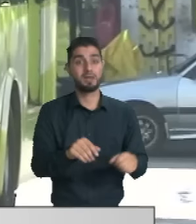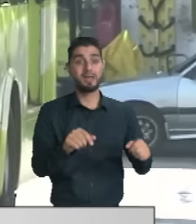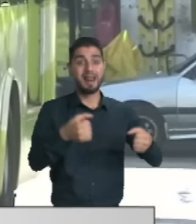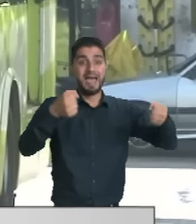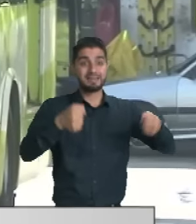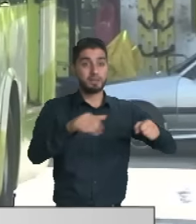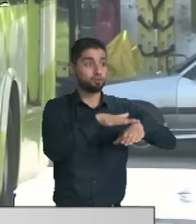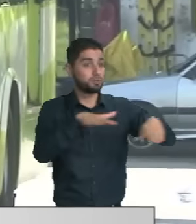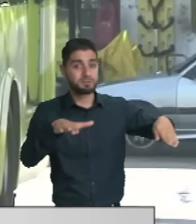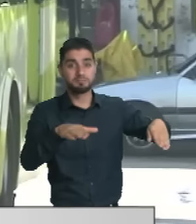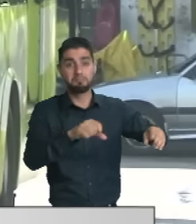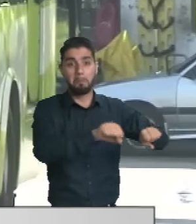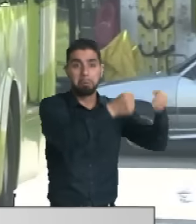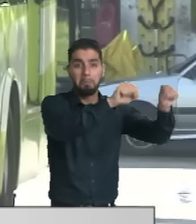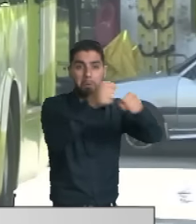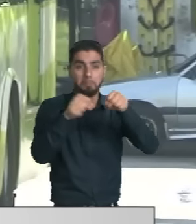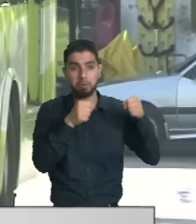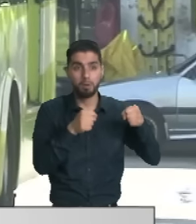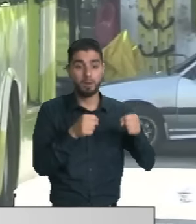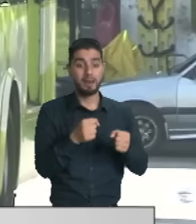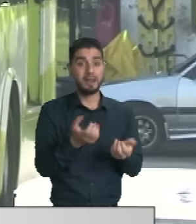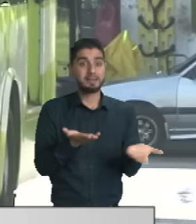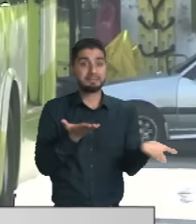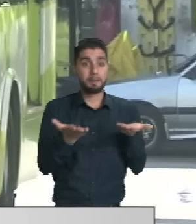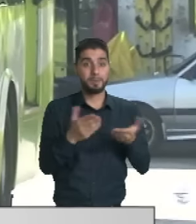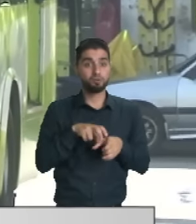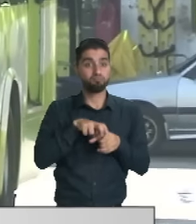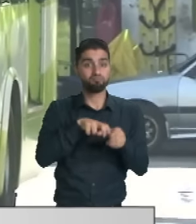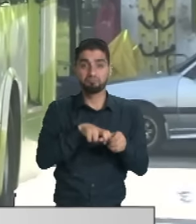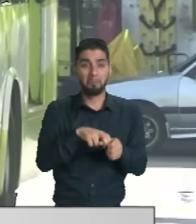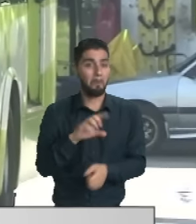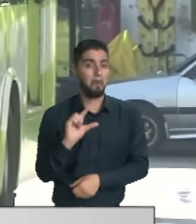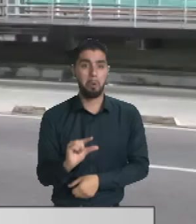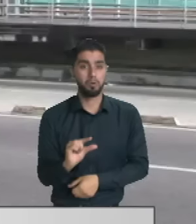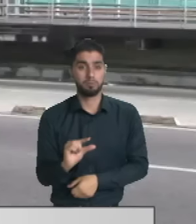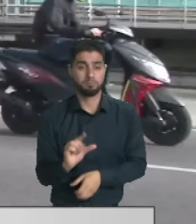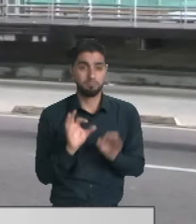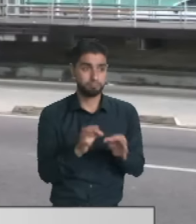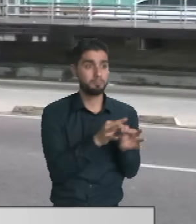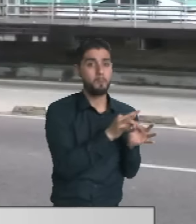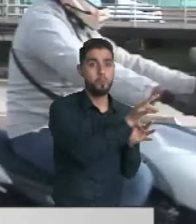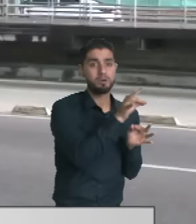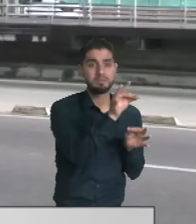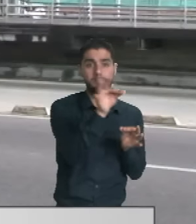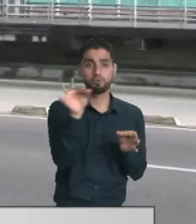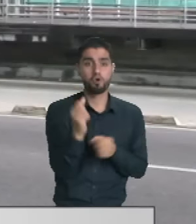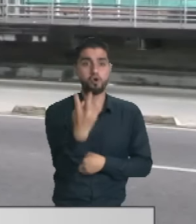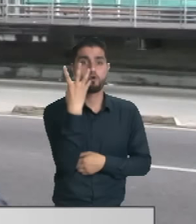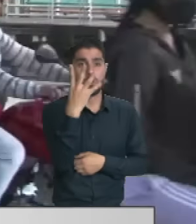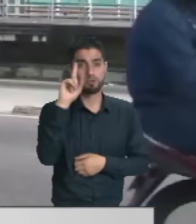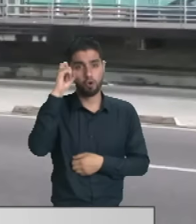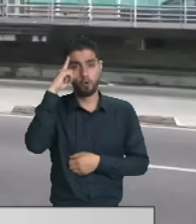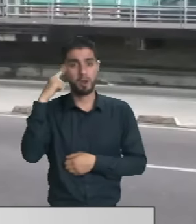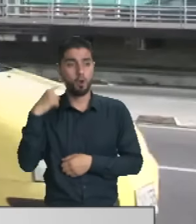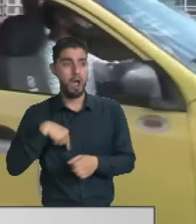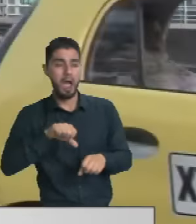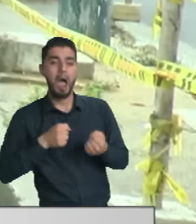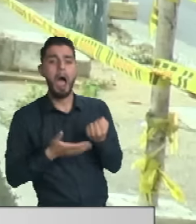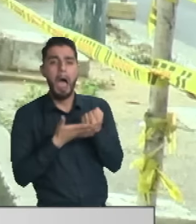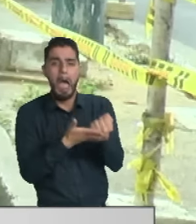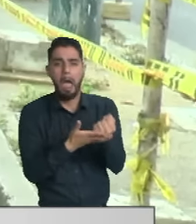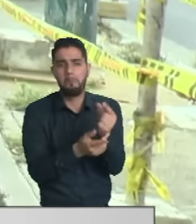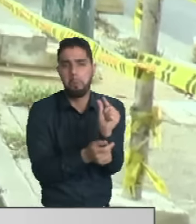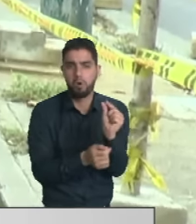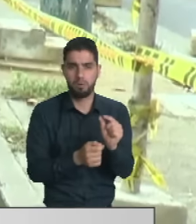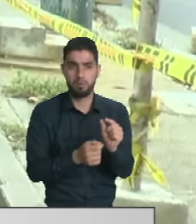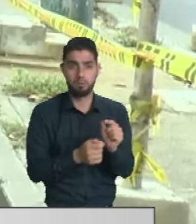mínimo y solo la alcaldía de Bucaramanga cubre los gastos que deberían responder los 4 municipios que la integran. El abandono es